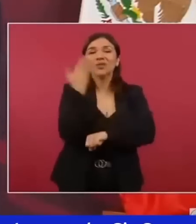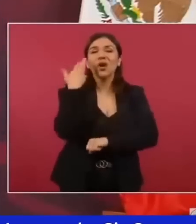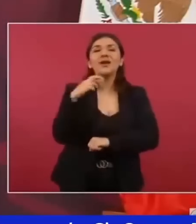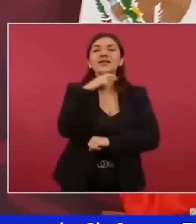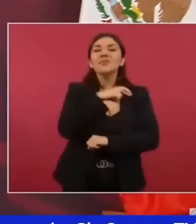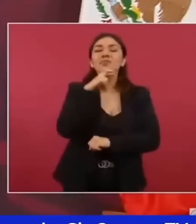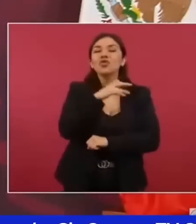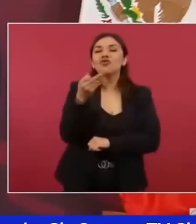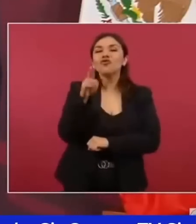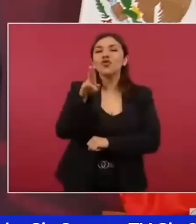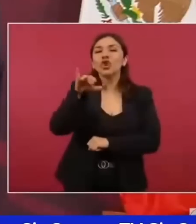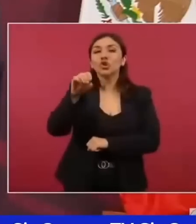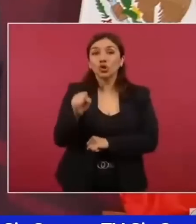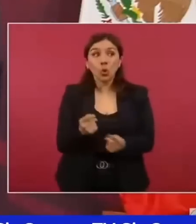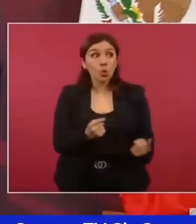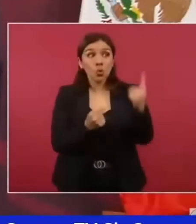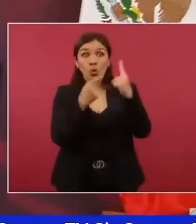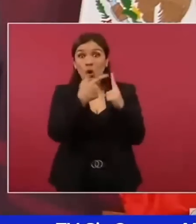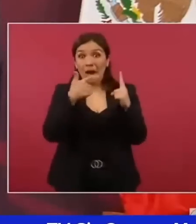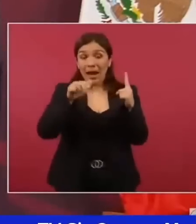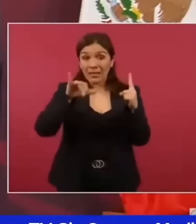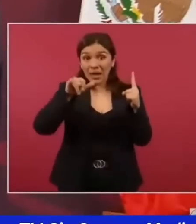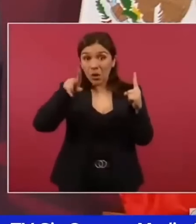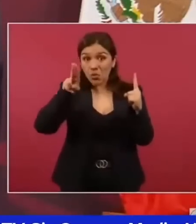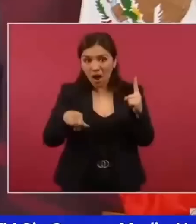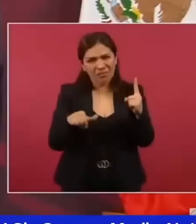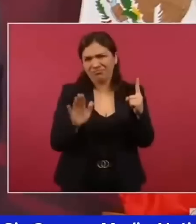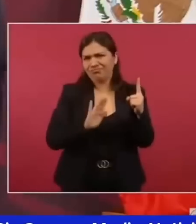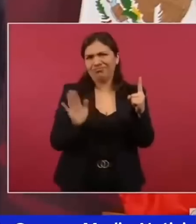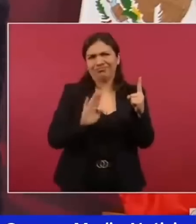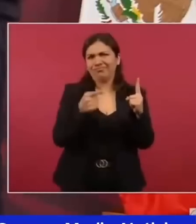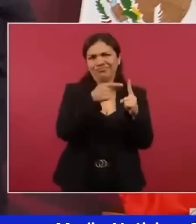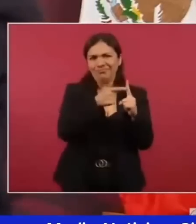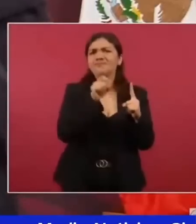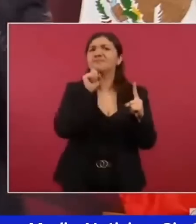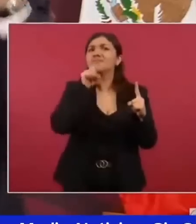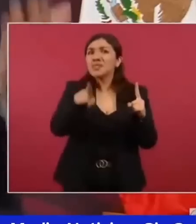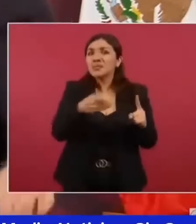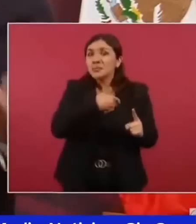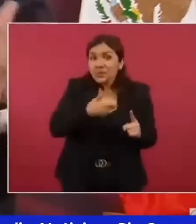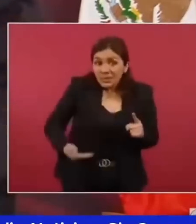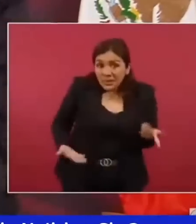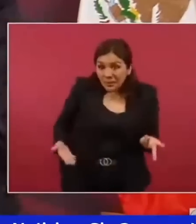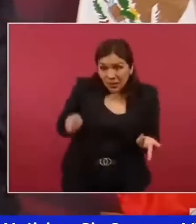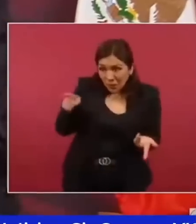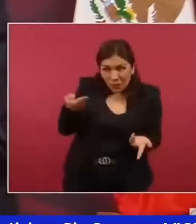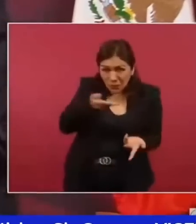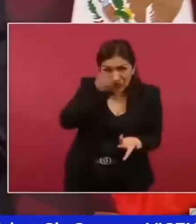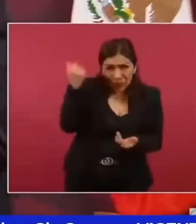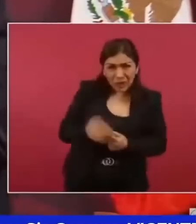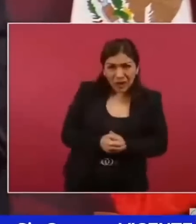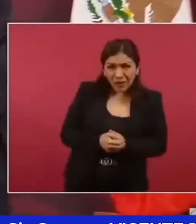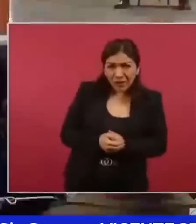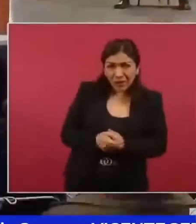No solo García Luna, el presidente, ¿qué? ¿No lo sabía?